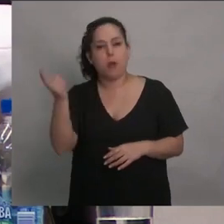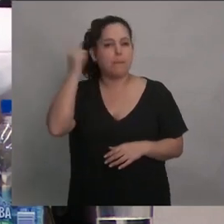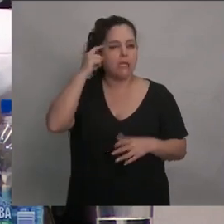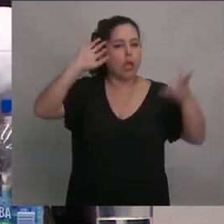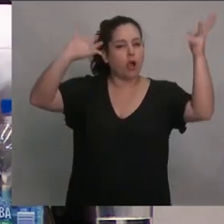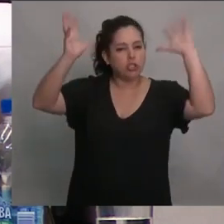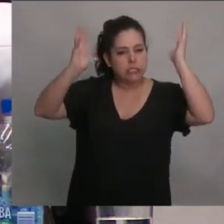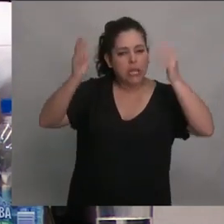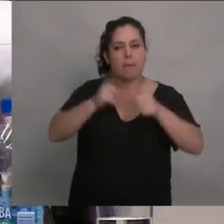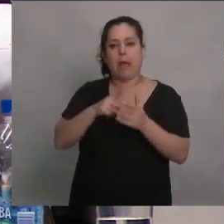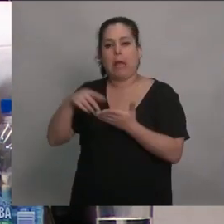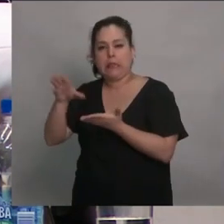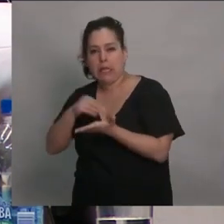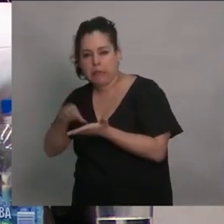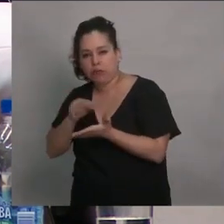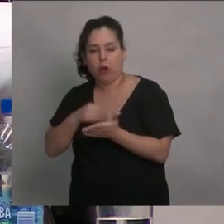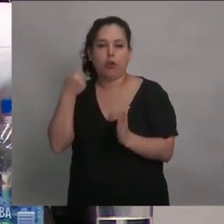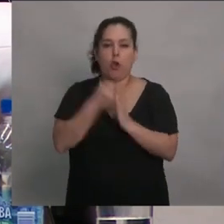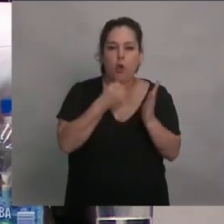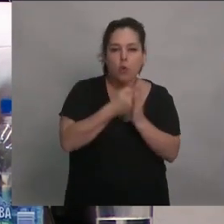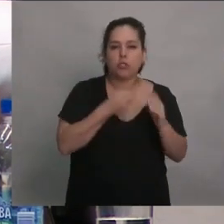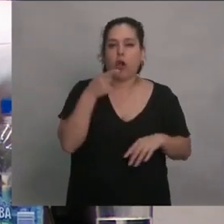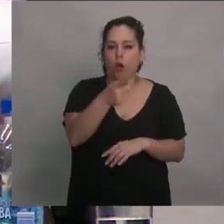ecosistema, con los territorios, con la lucha contra el